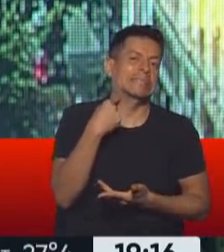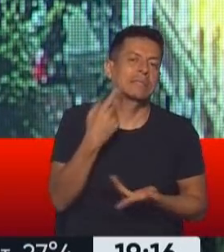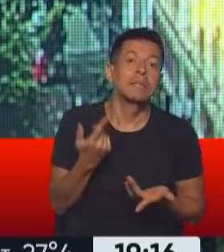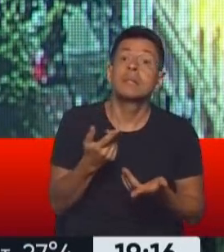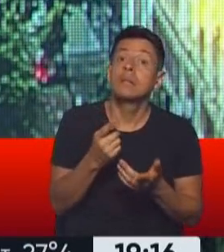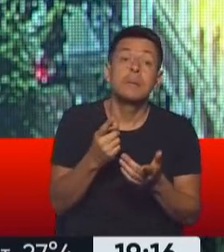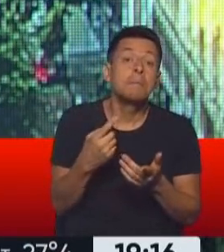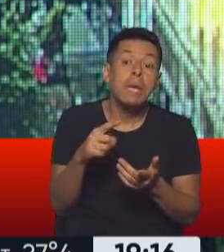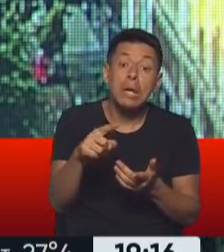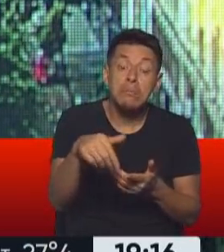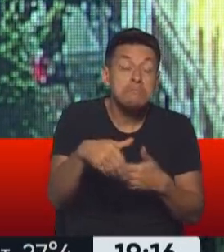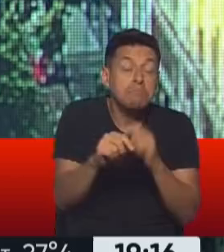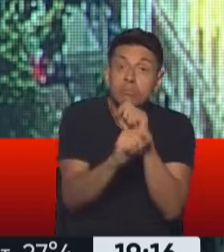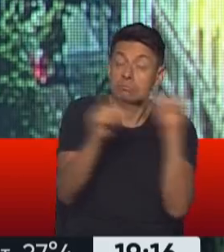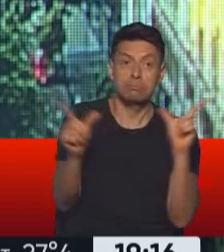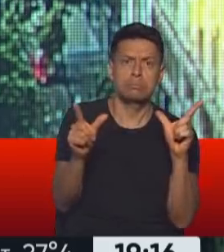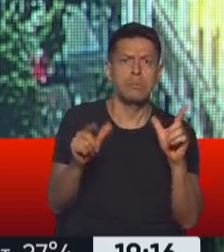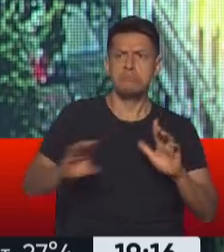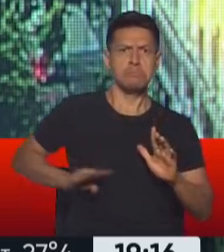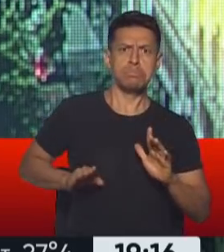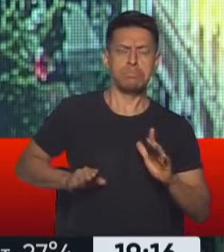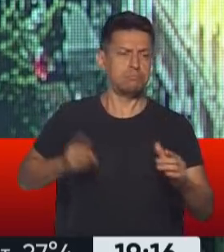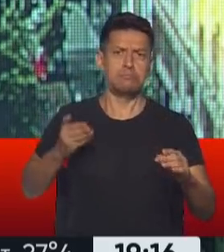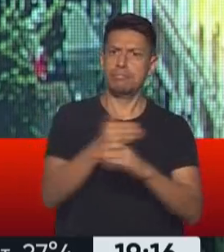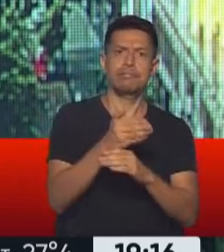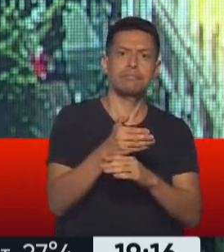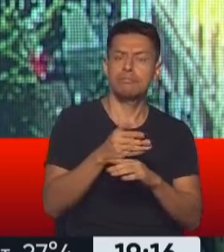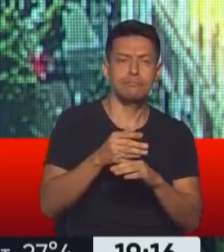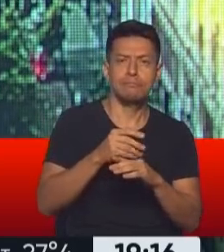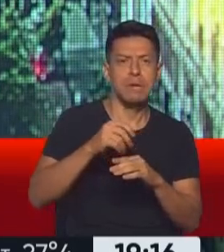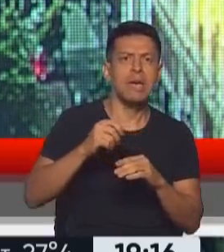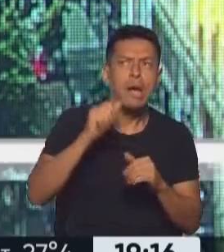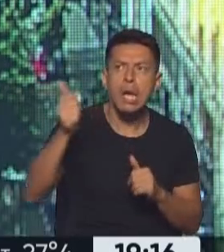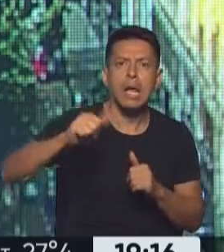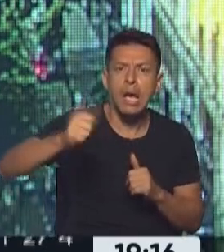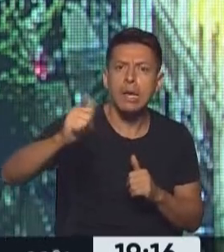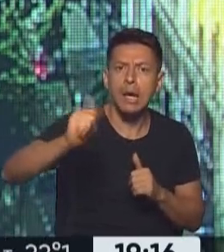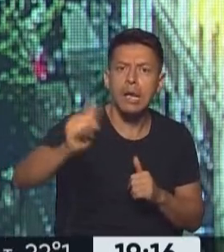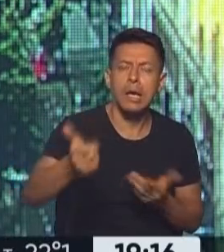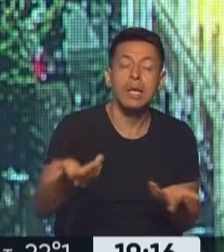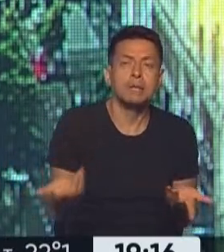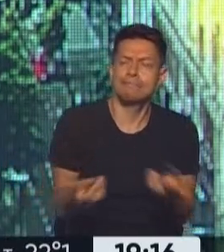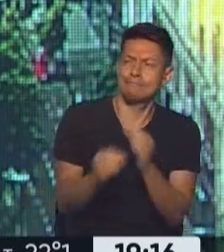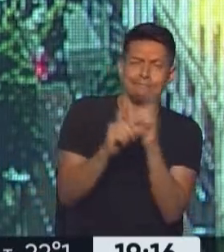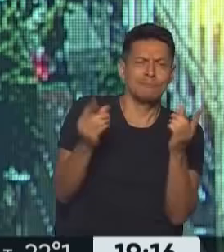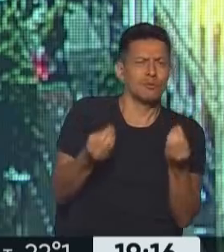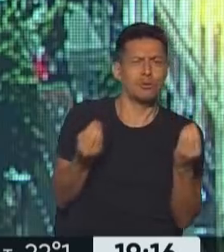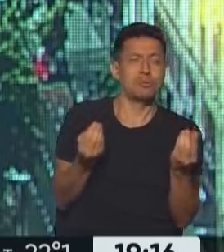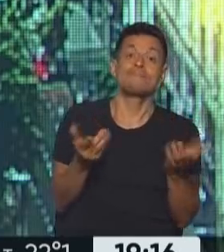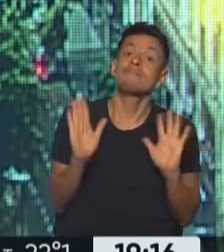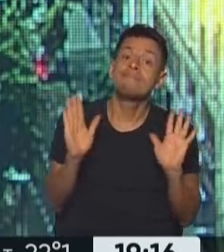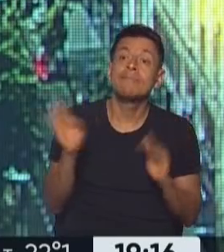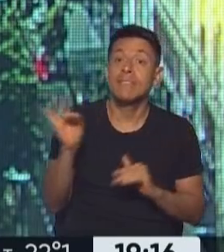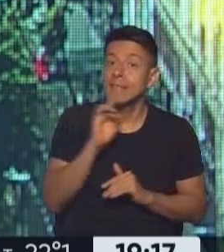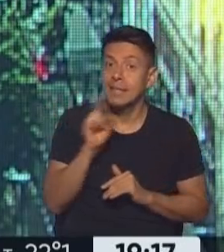cómo y en qué momento se enchufan y gana y gana y gana y gana bueno son esas cosas que tendrá que evaluar batalla